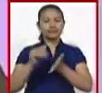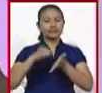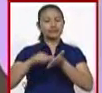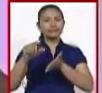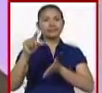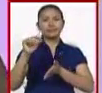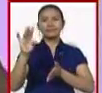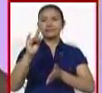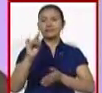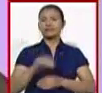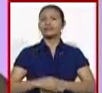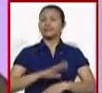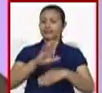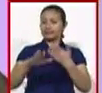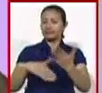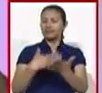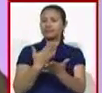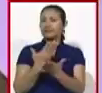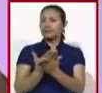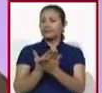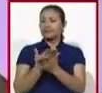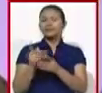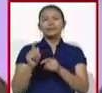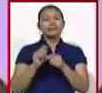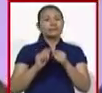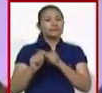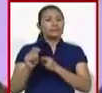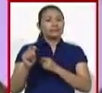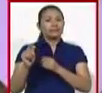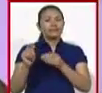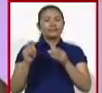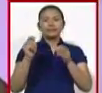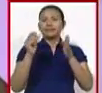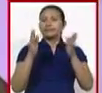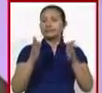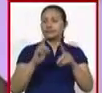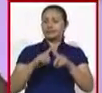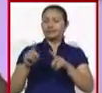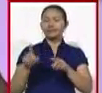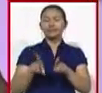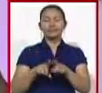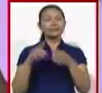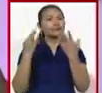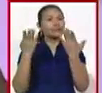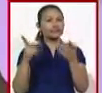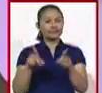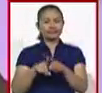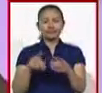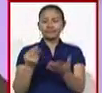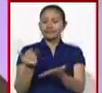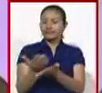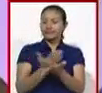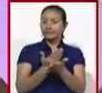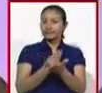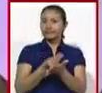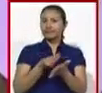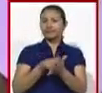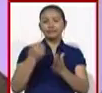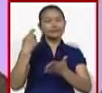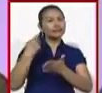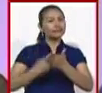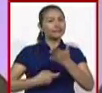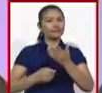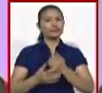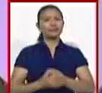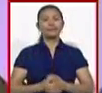pagar los 20 bolivianos que pagan todos los transportistas. Además de esperar en el cobro de las